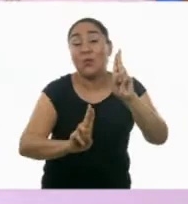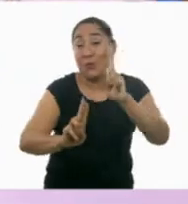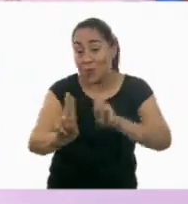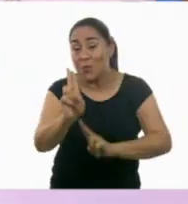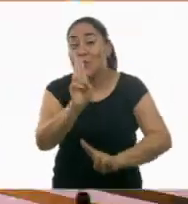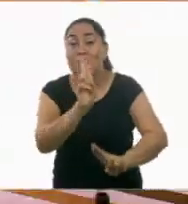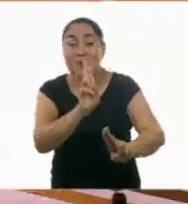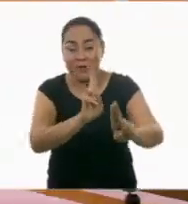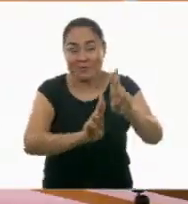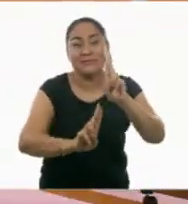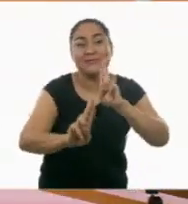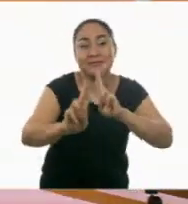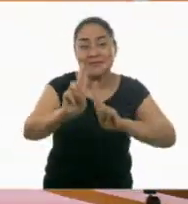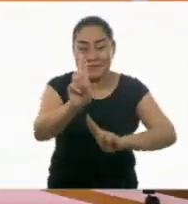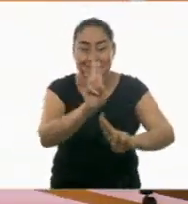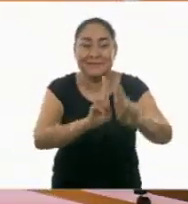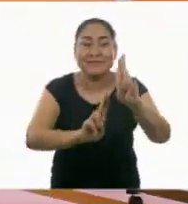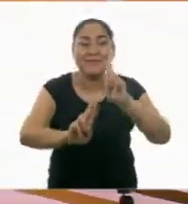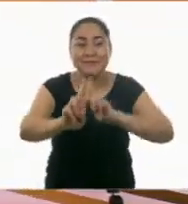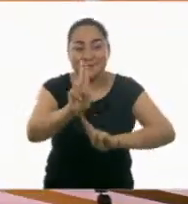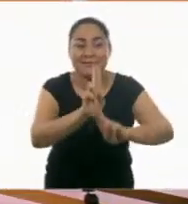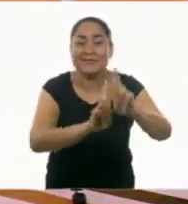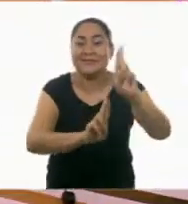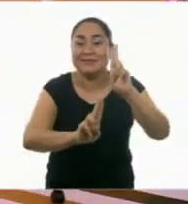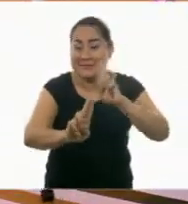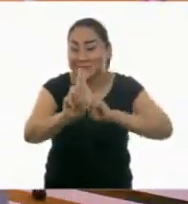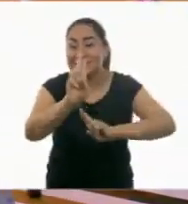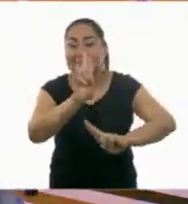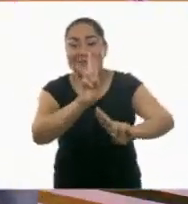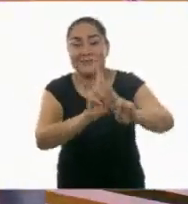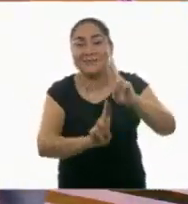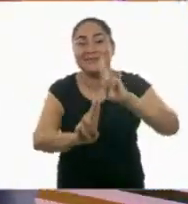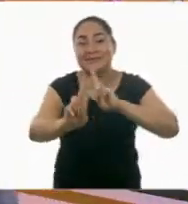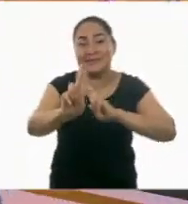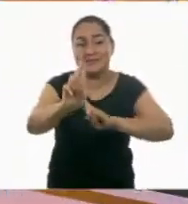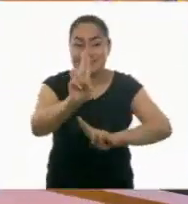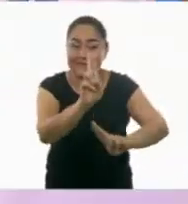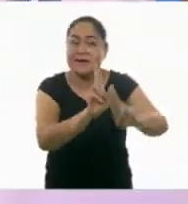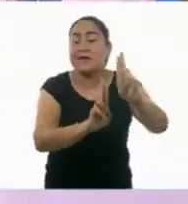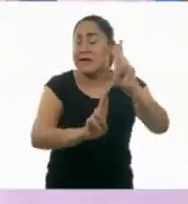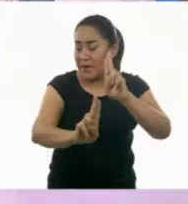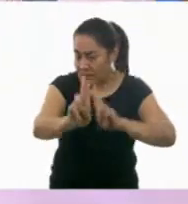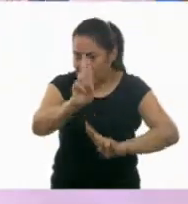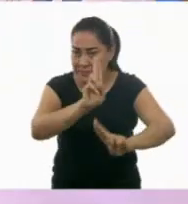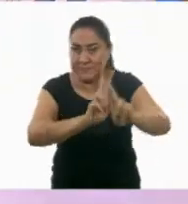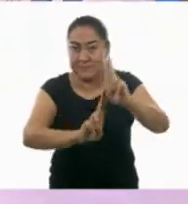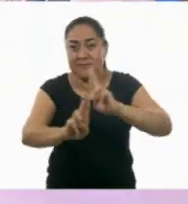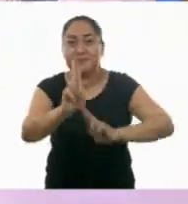u.